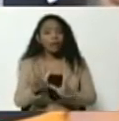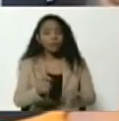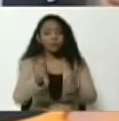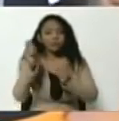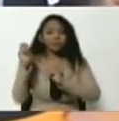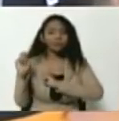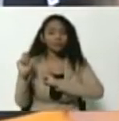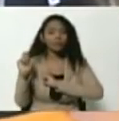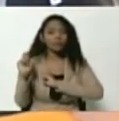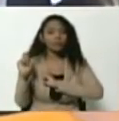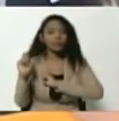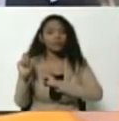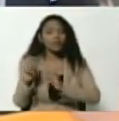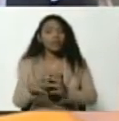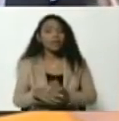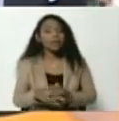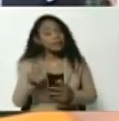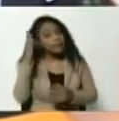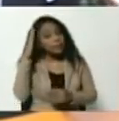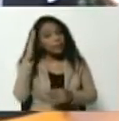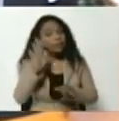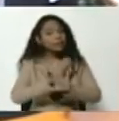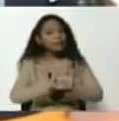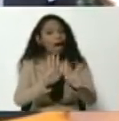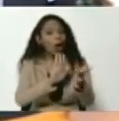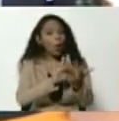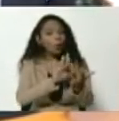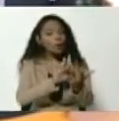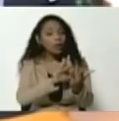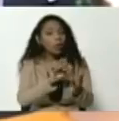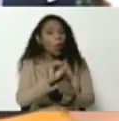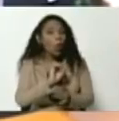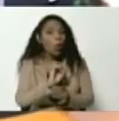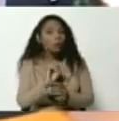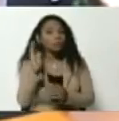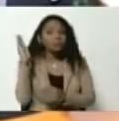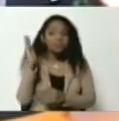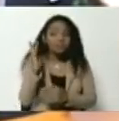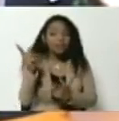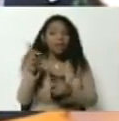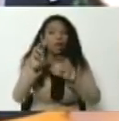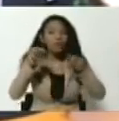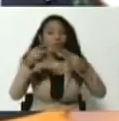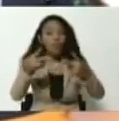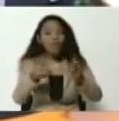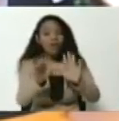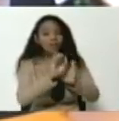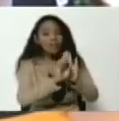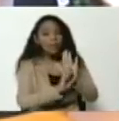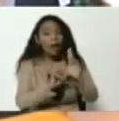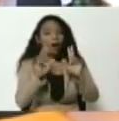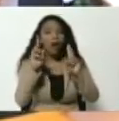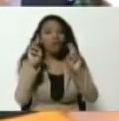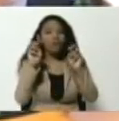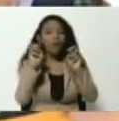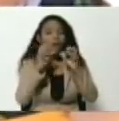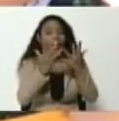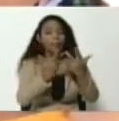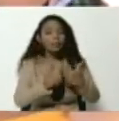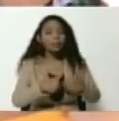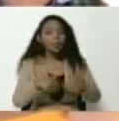Biden, y saber, bueno, si ya han tenido algún contacto o qué se viene en esta nueva etapa con la nueva administración de Estados